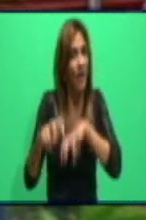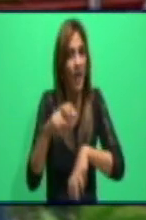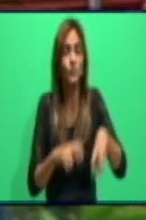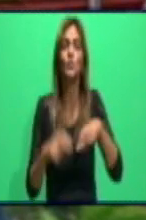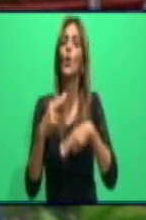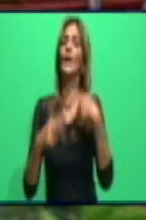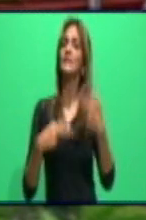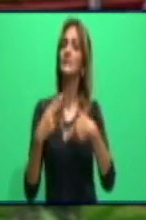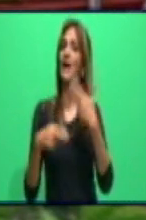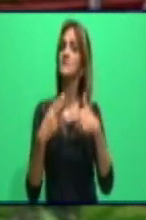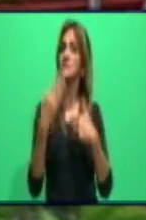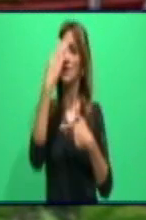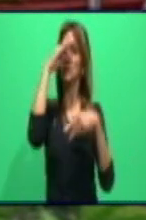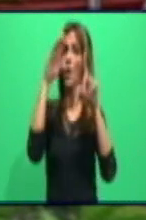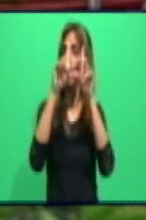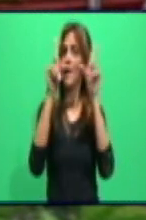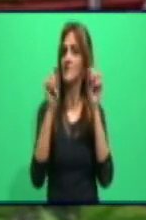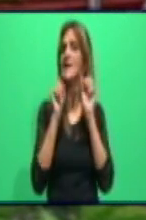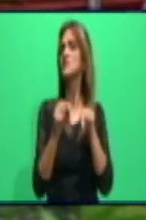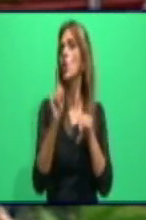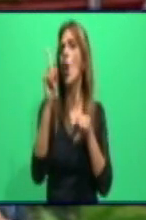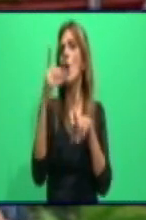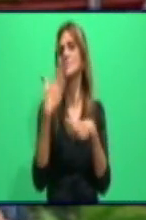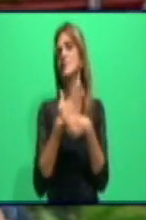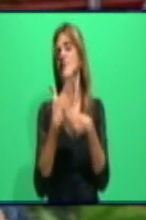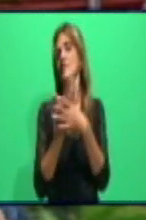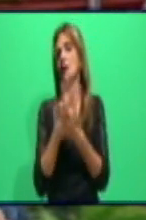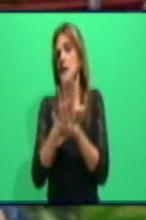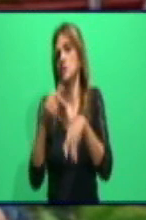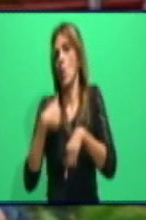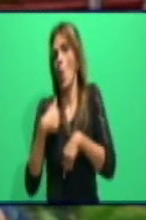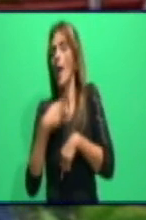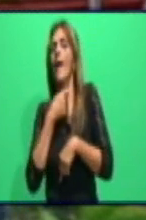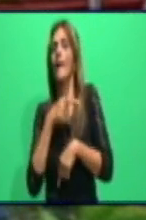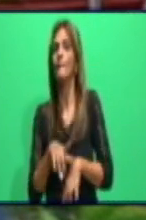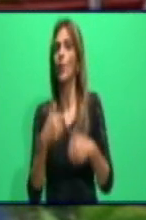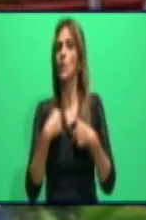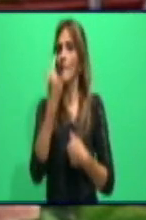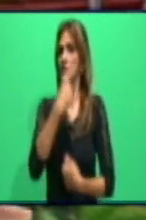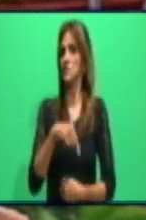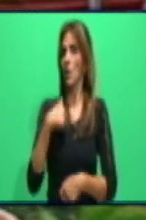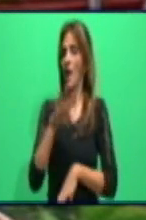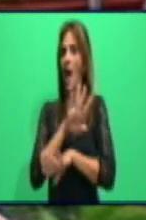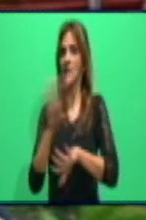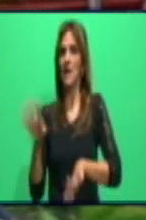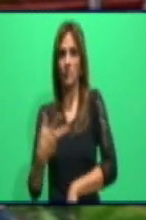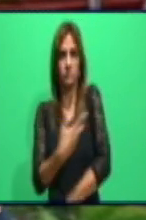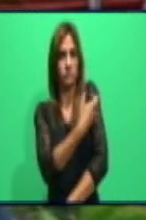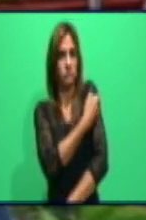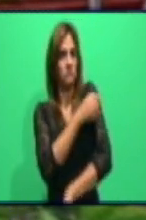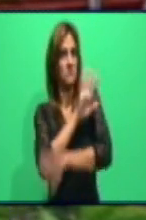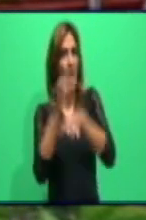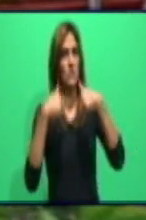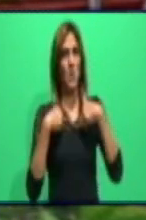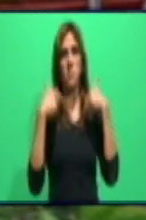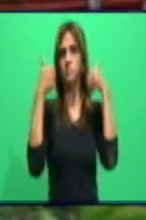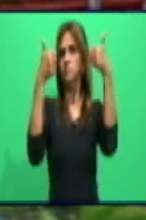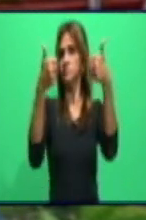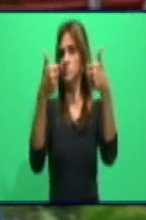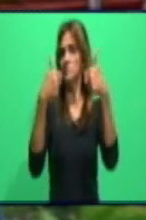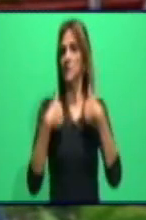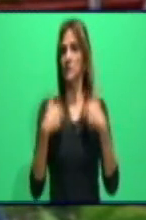decir esto que al recibir la vacuna ya yo tengo digamos todos los anticuerpos necesarios para que mi organismo